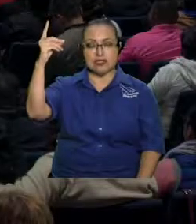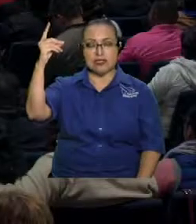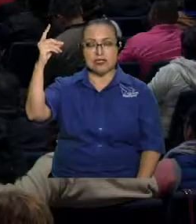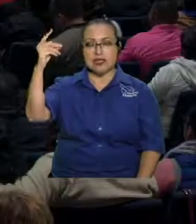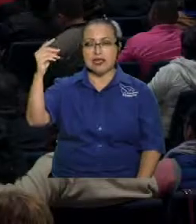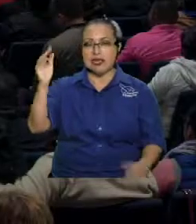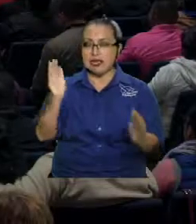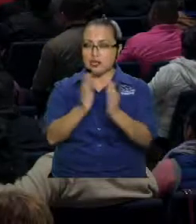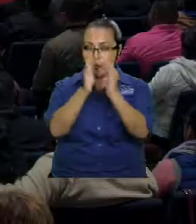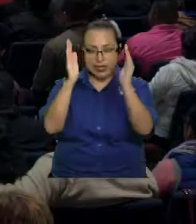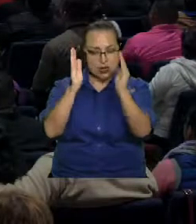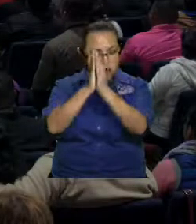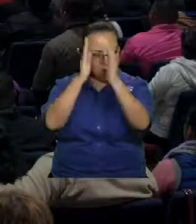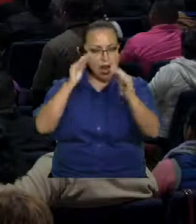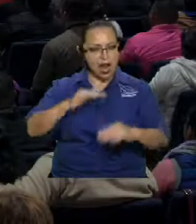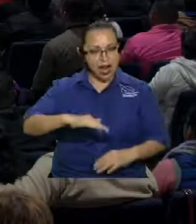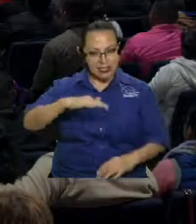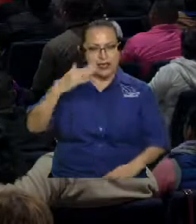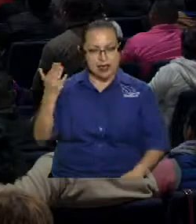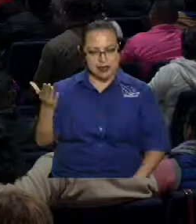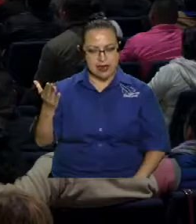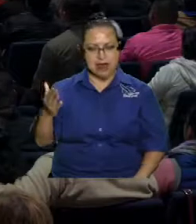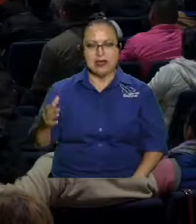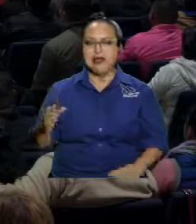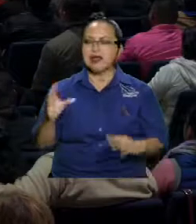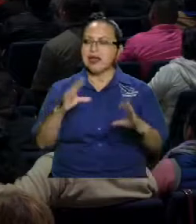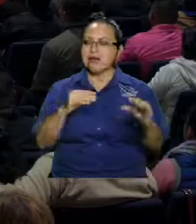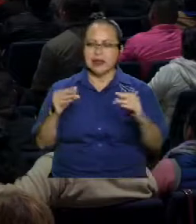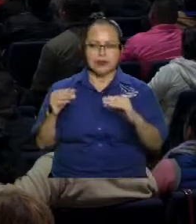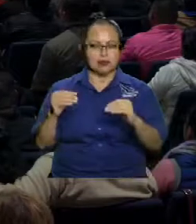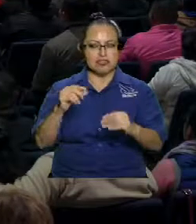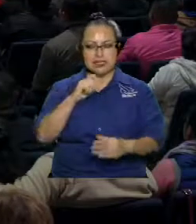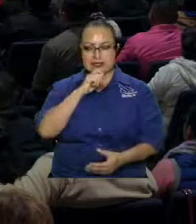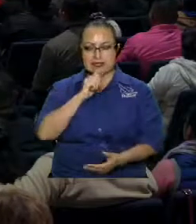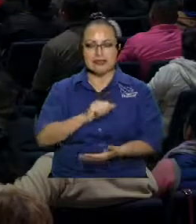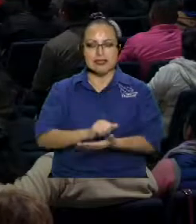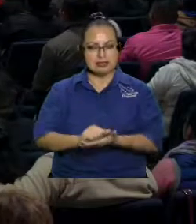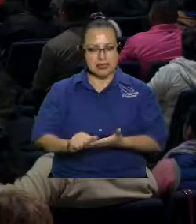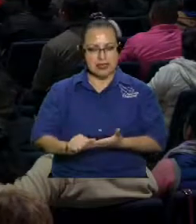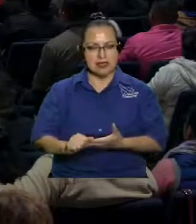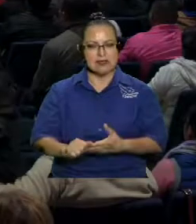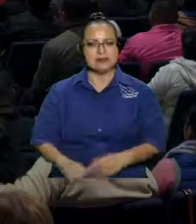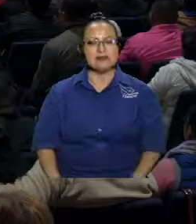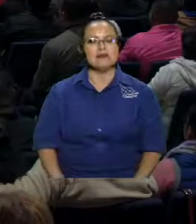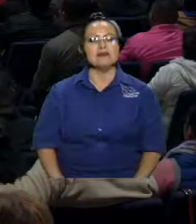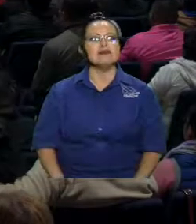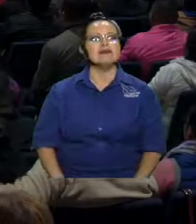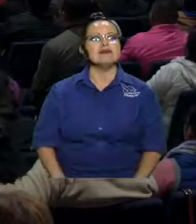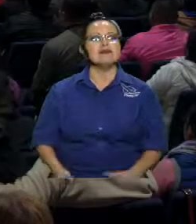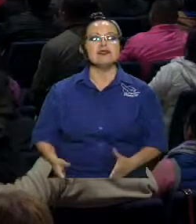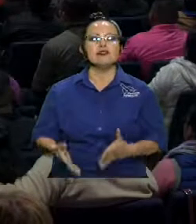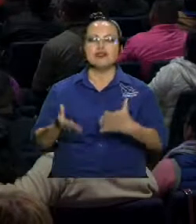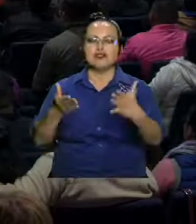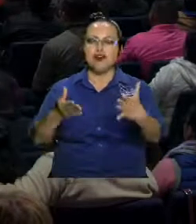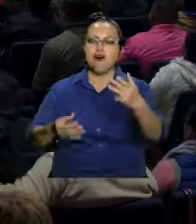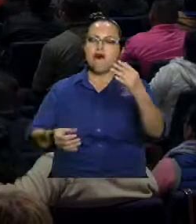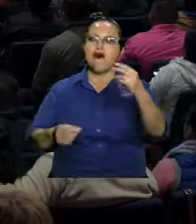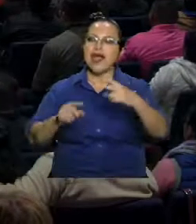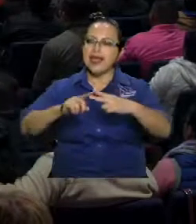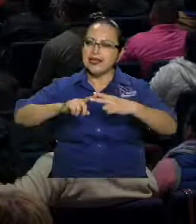Dios, el domingo, ayer, cuando hablamos del pan de cebada y ministramos la Santa Cena, dio el estartazo.